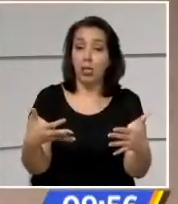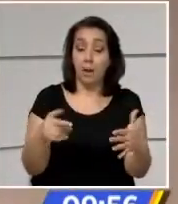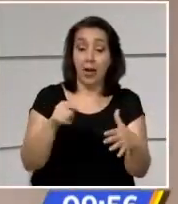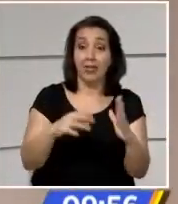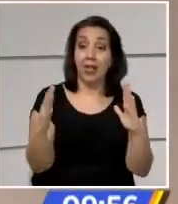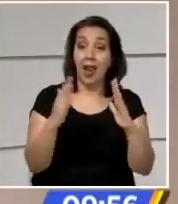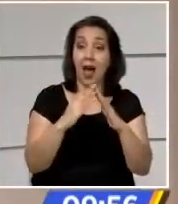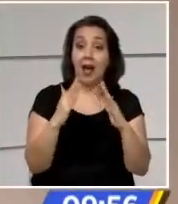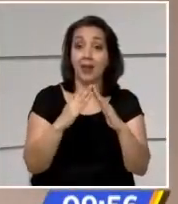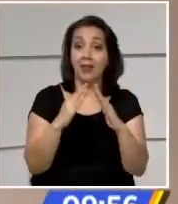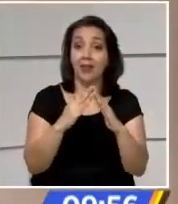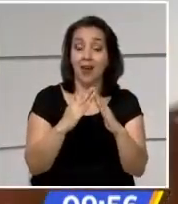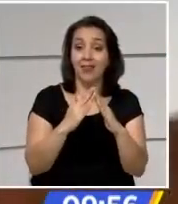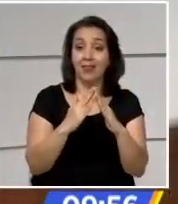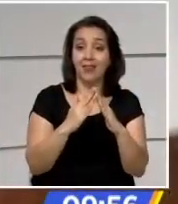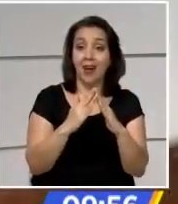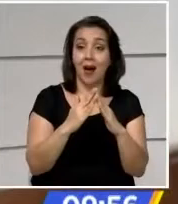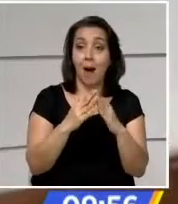casa de papel